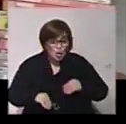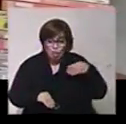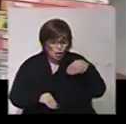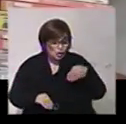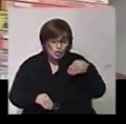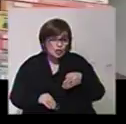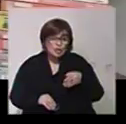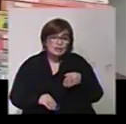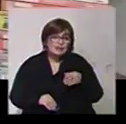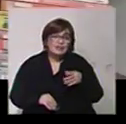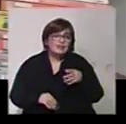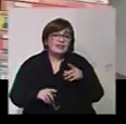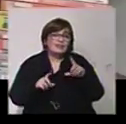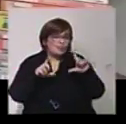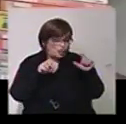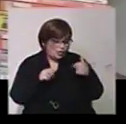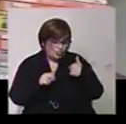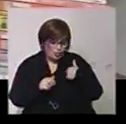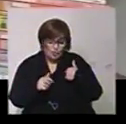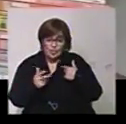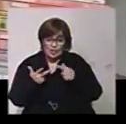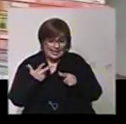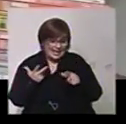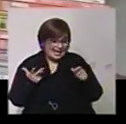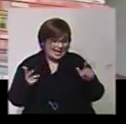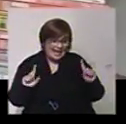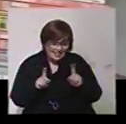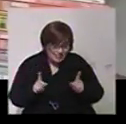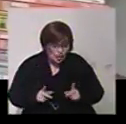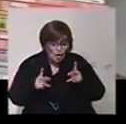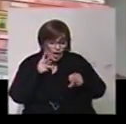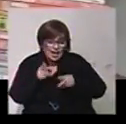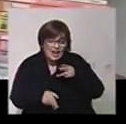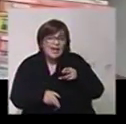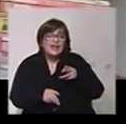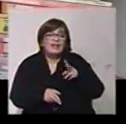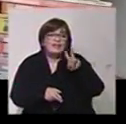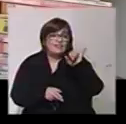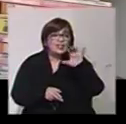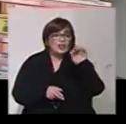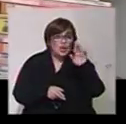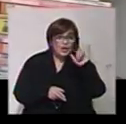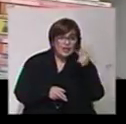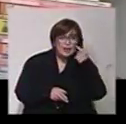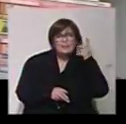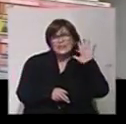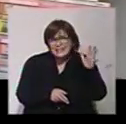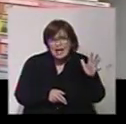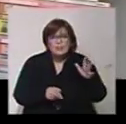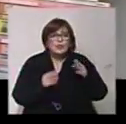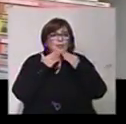participamos, porque me acuerdo que estaba la editora, que es Victoria Melián, que pensábamos también juntas las